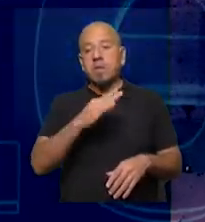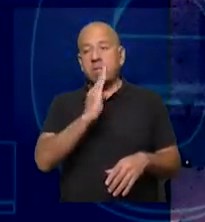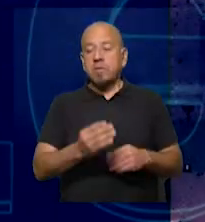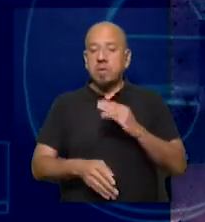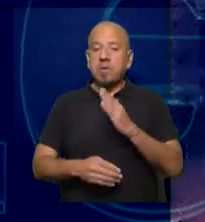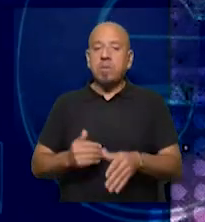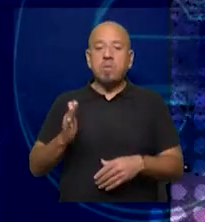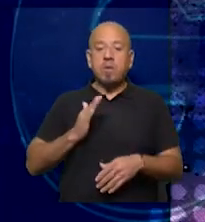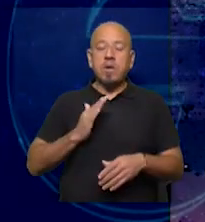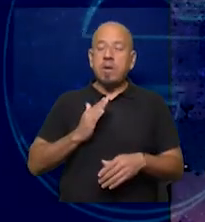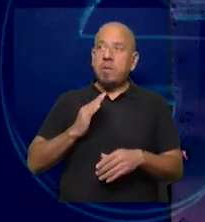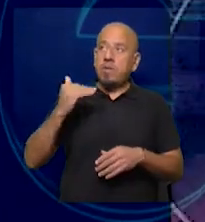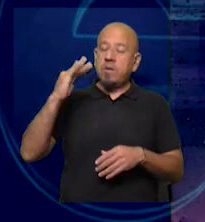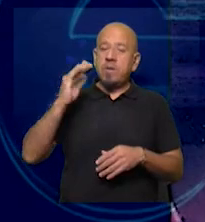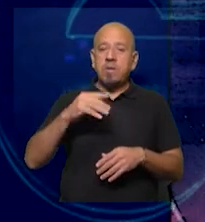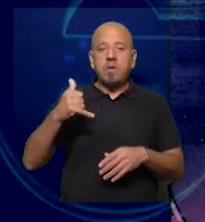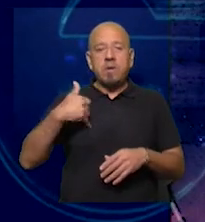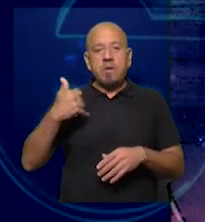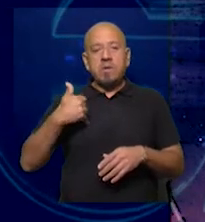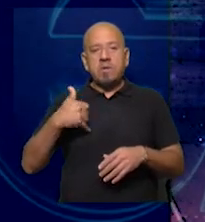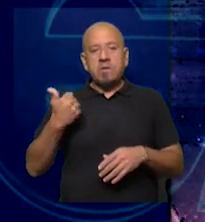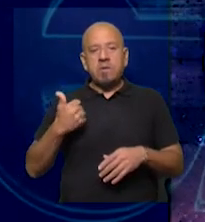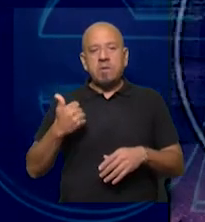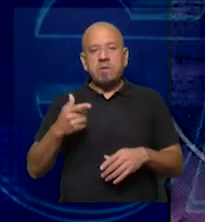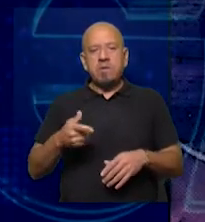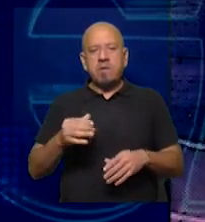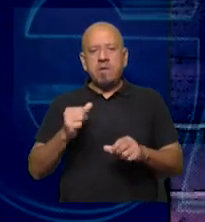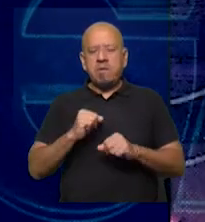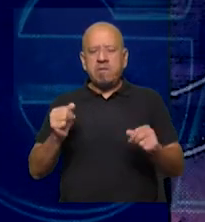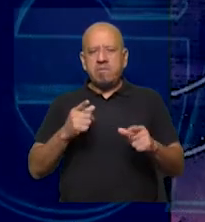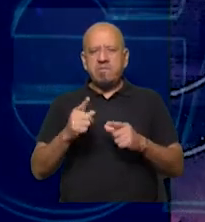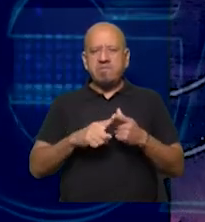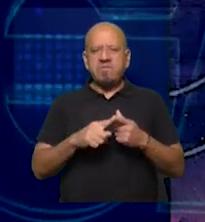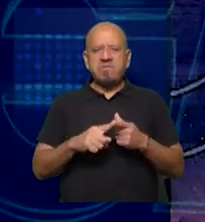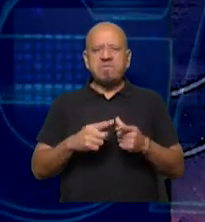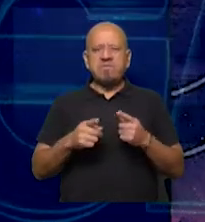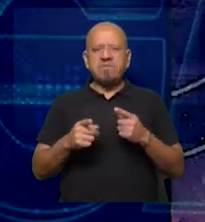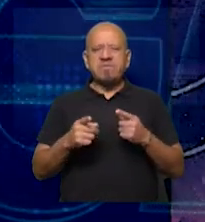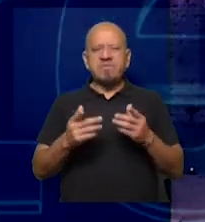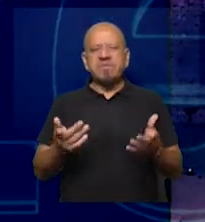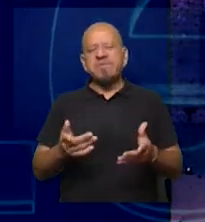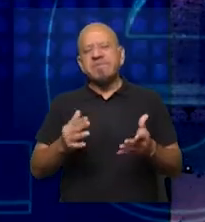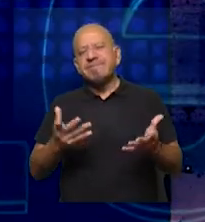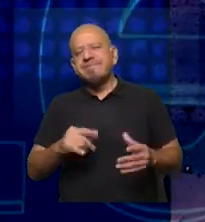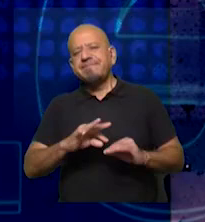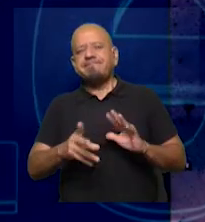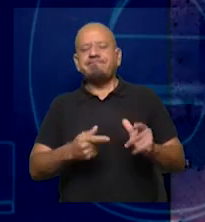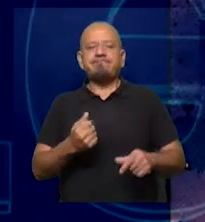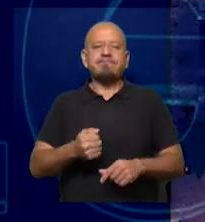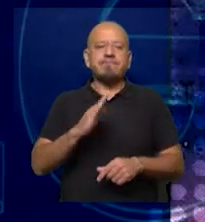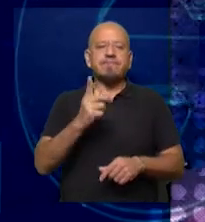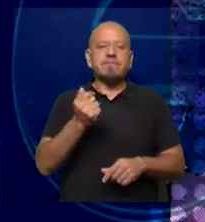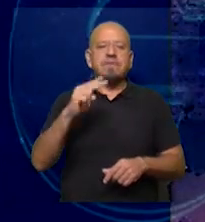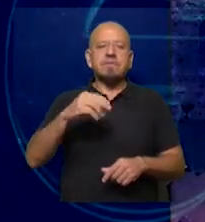grande y un joven que podríamos llamarlo ladronzuelo, plancha,